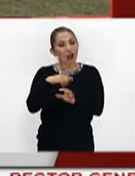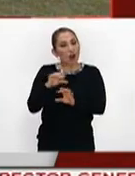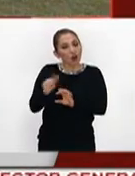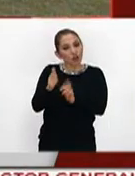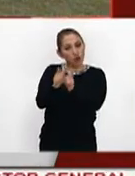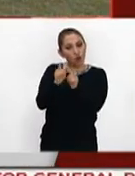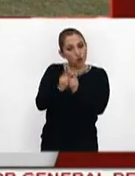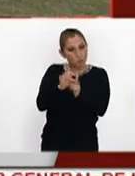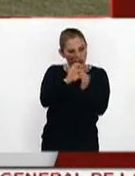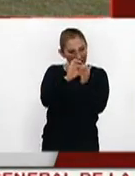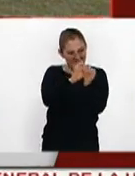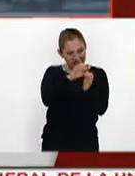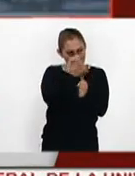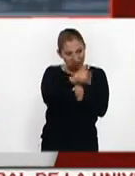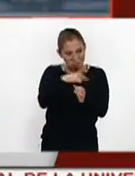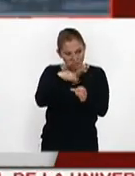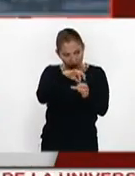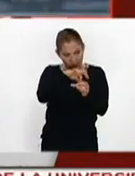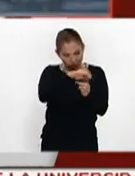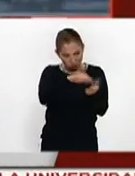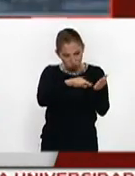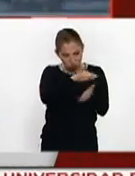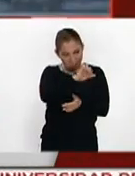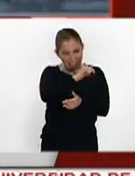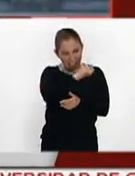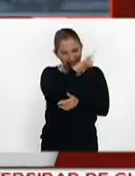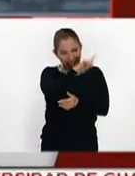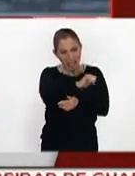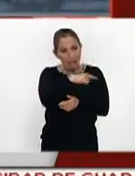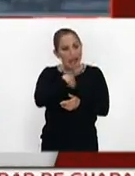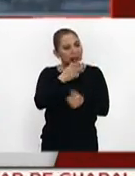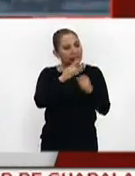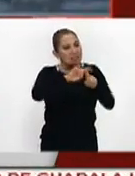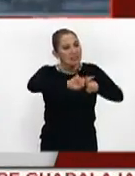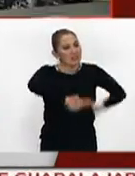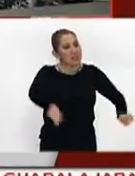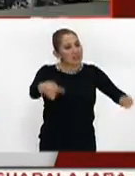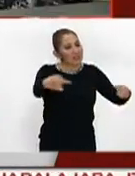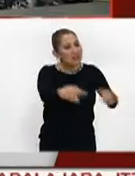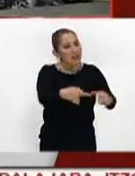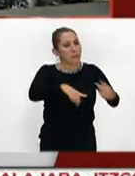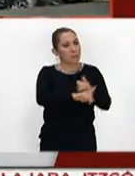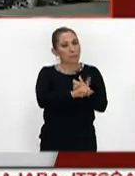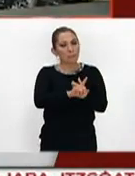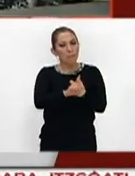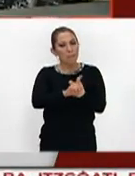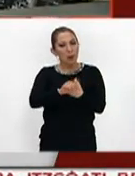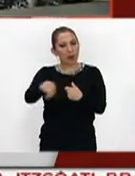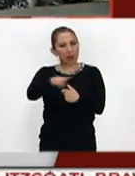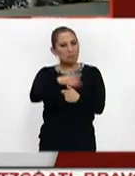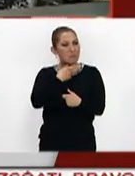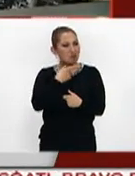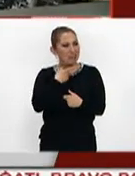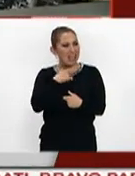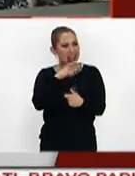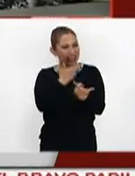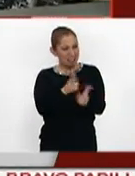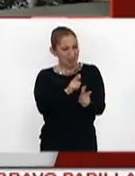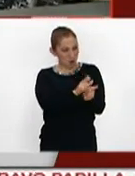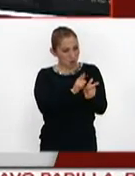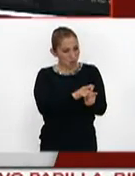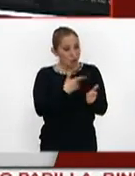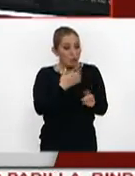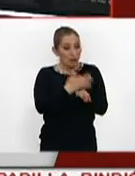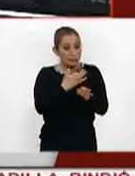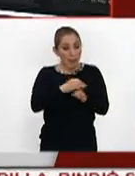de los partidos de la alianza electoral de Angela Merkel, tenía graves diferencias políticas con los liberales, de tal forma que en este